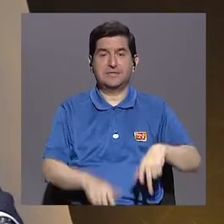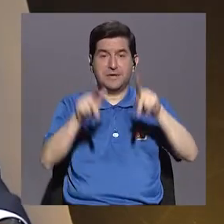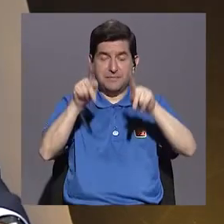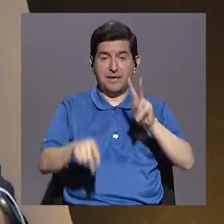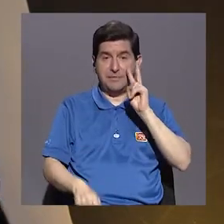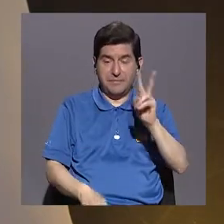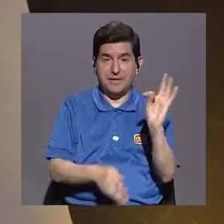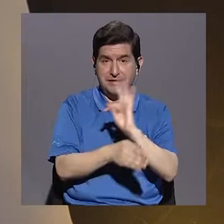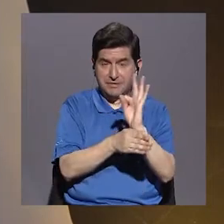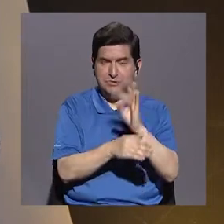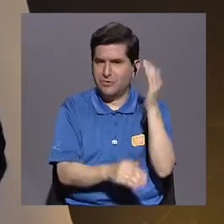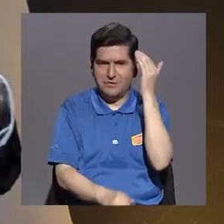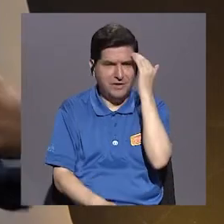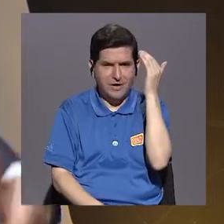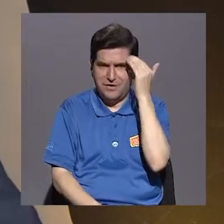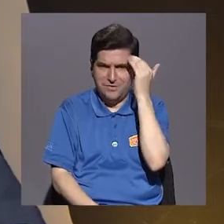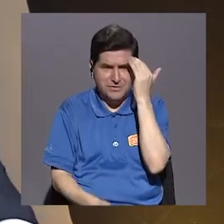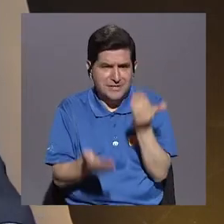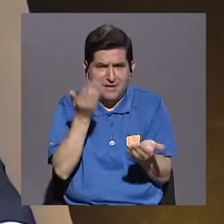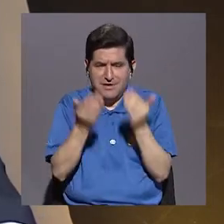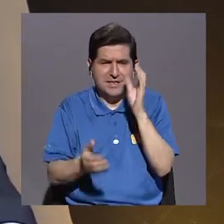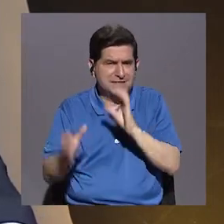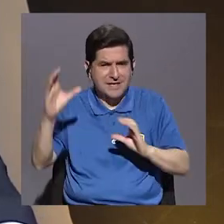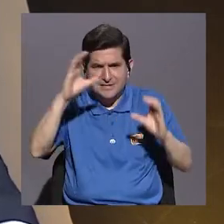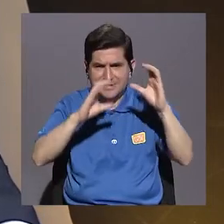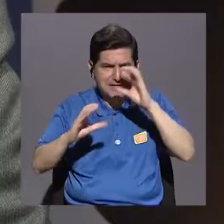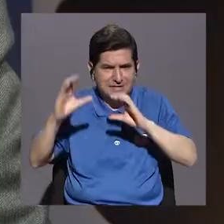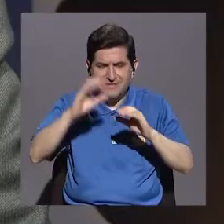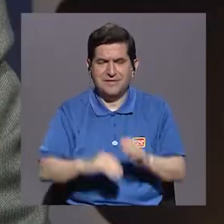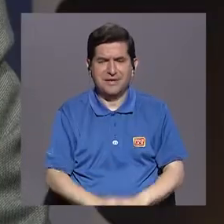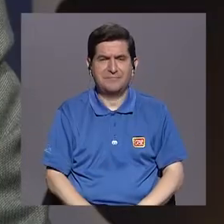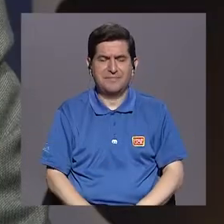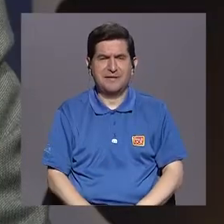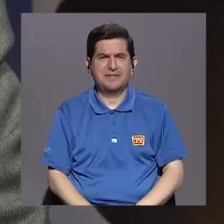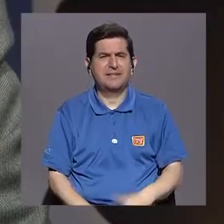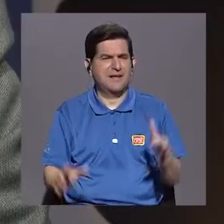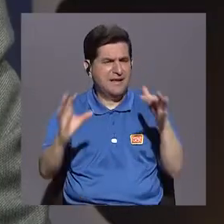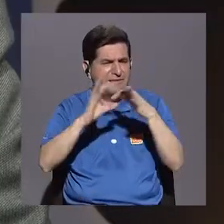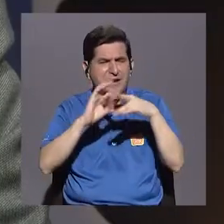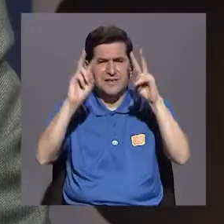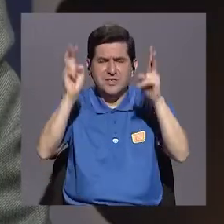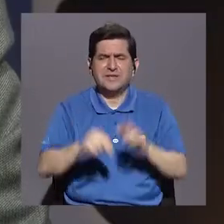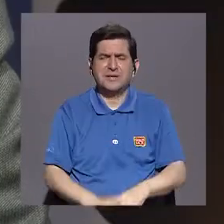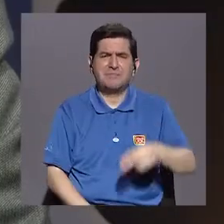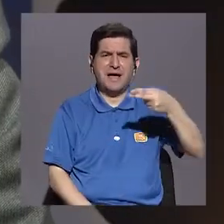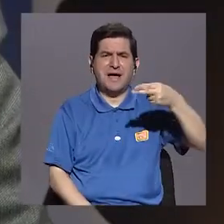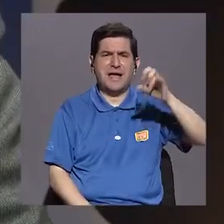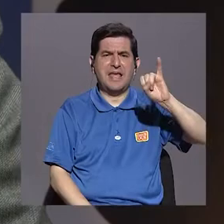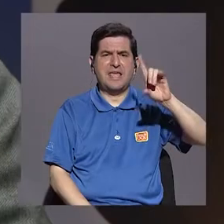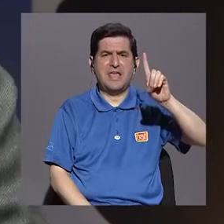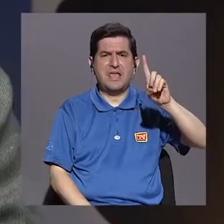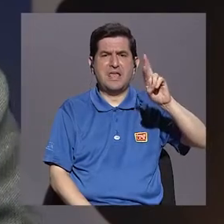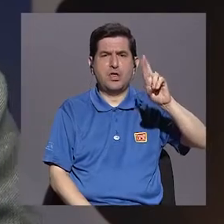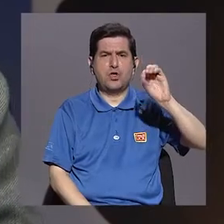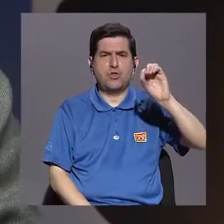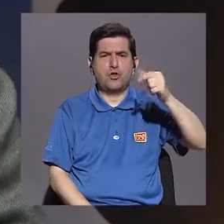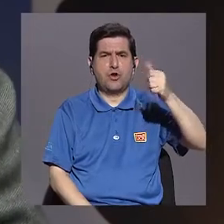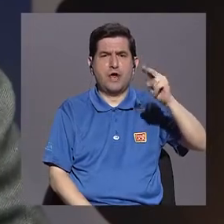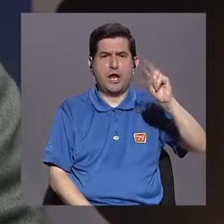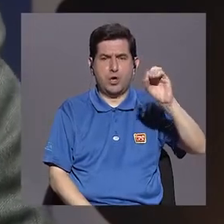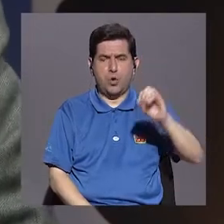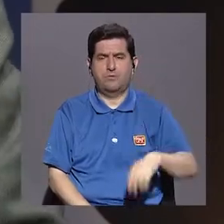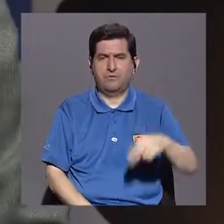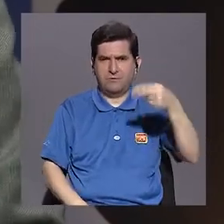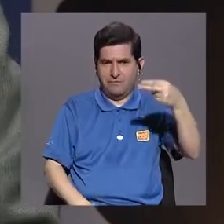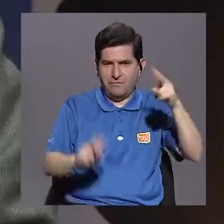digamos que no conocen científicamente a tantos obreros que es el eros y déjeme decirle algo